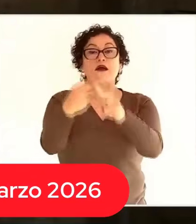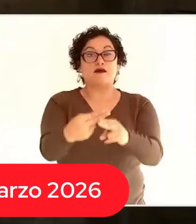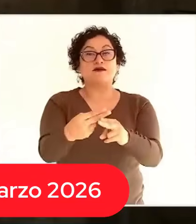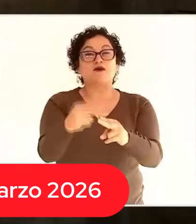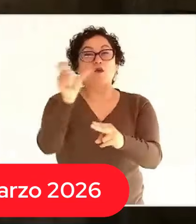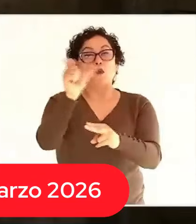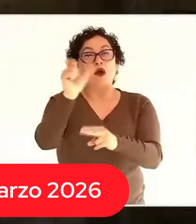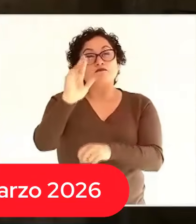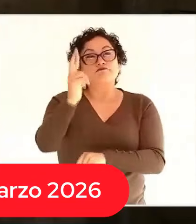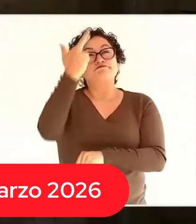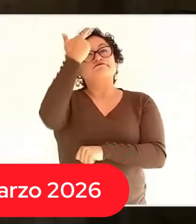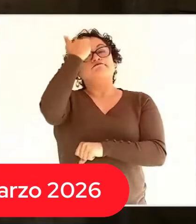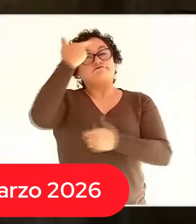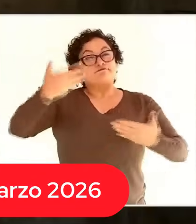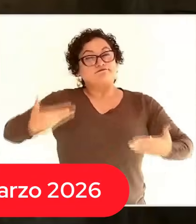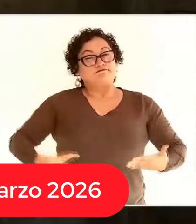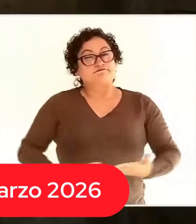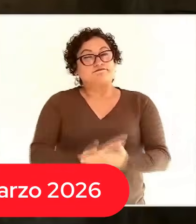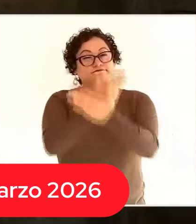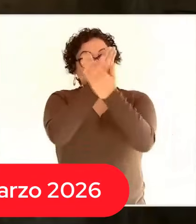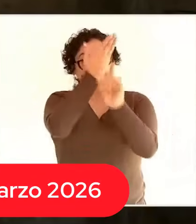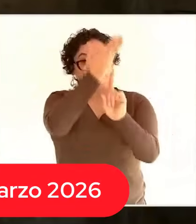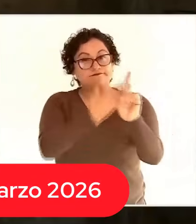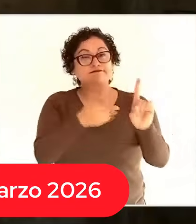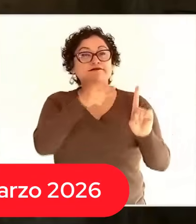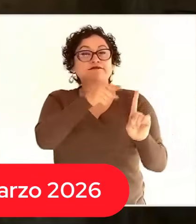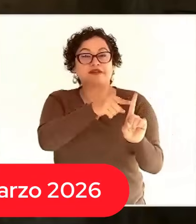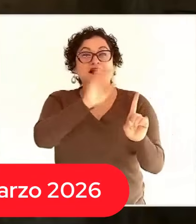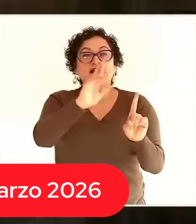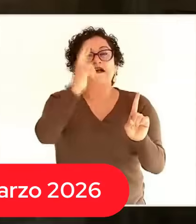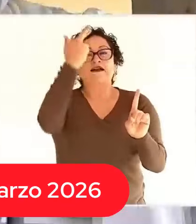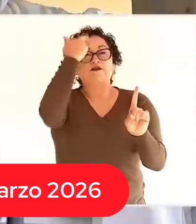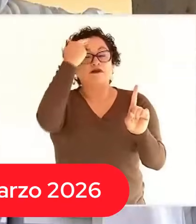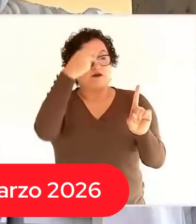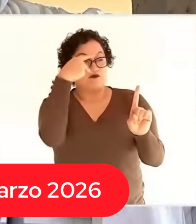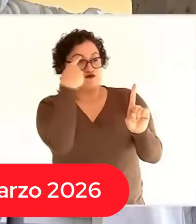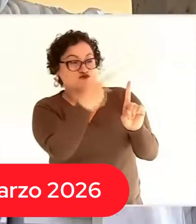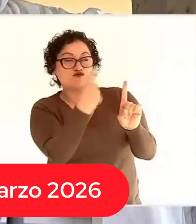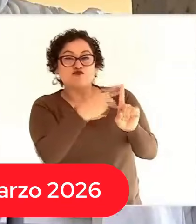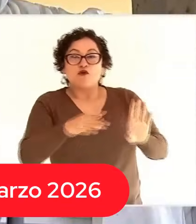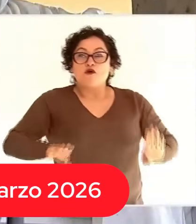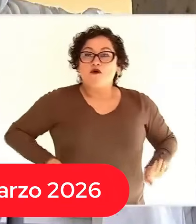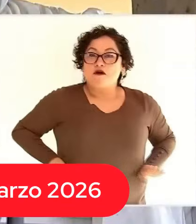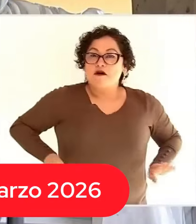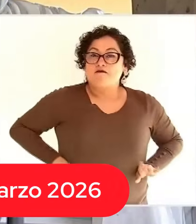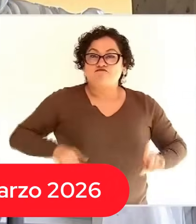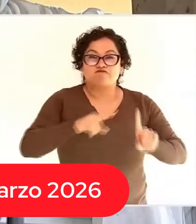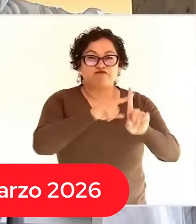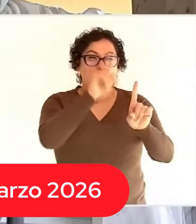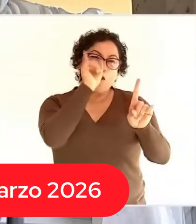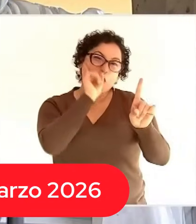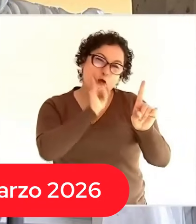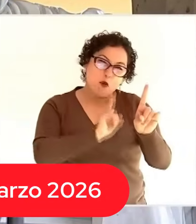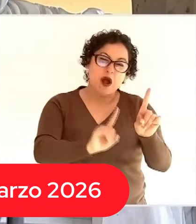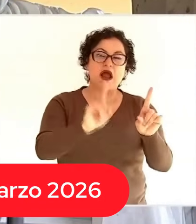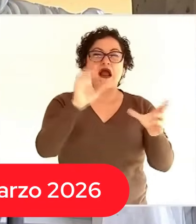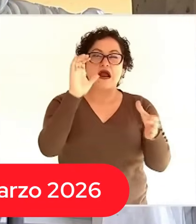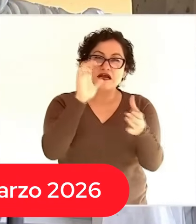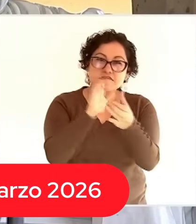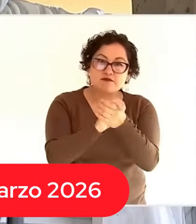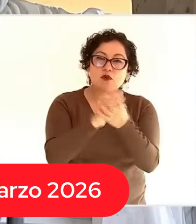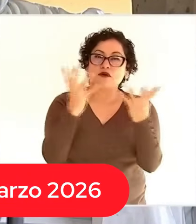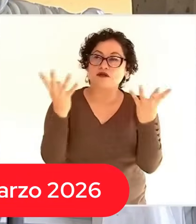Maza, recordamos con admiración y respeto a la republicana, la mujer, la compañera solidaria que